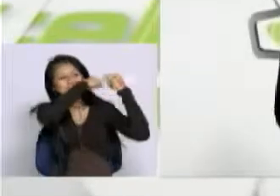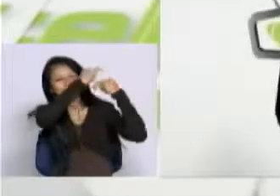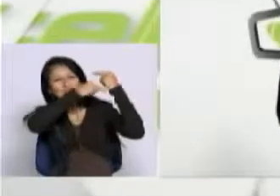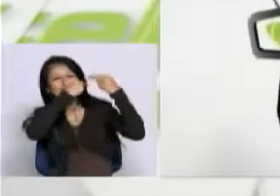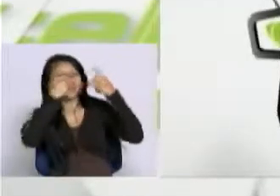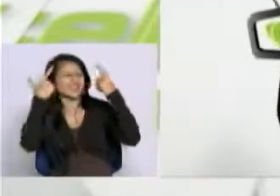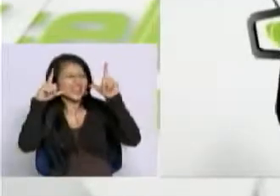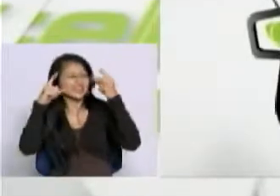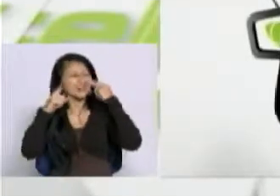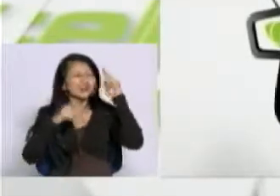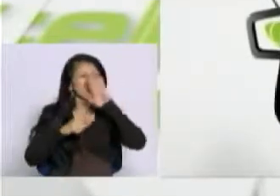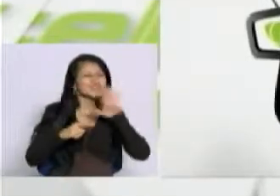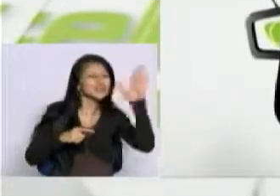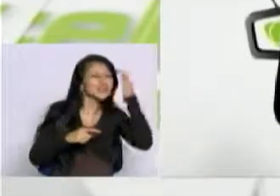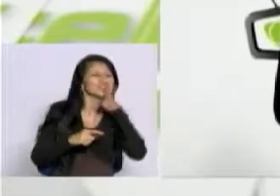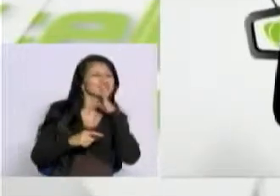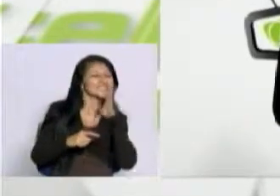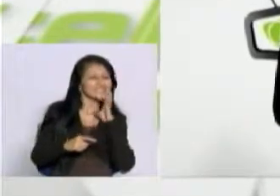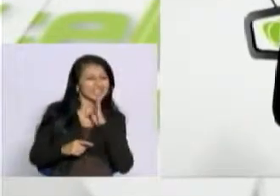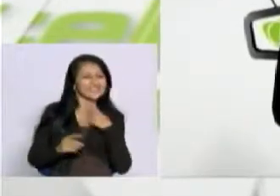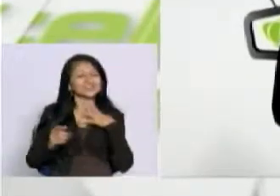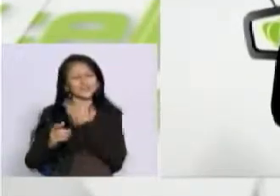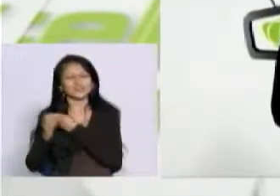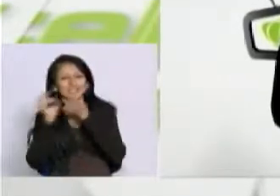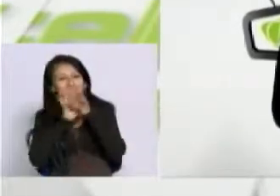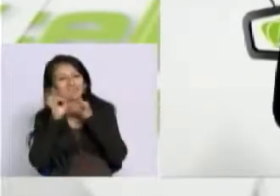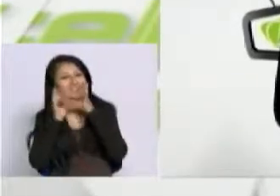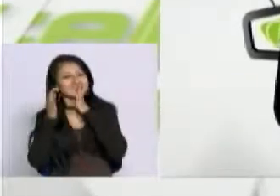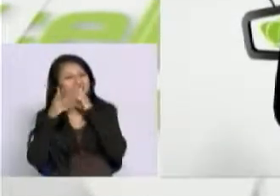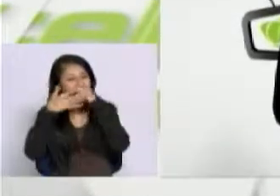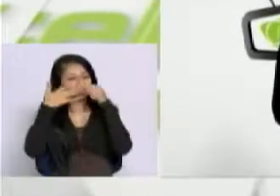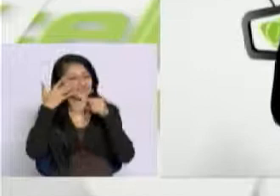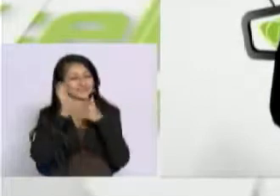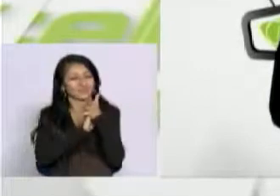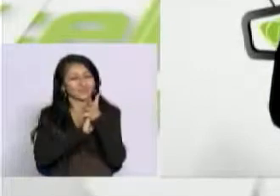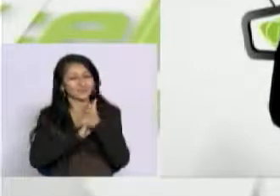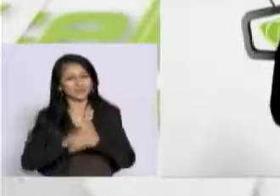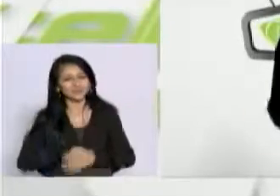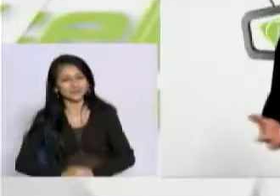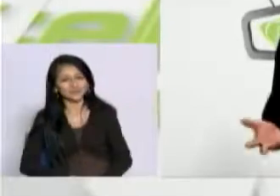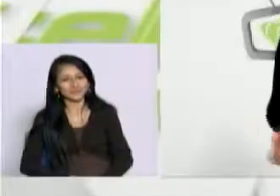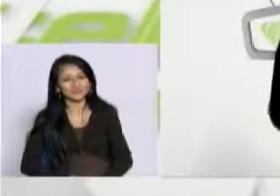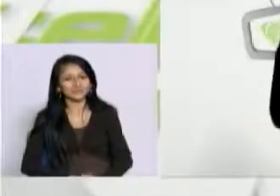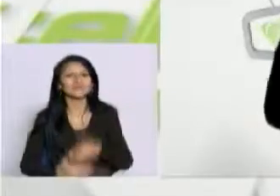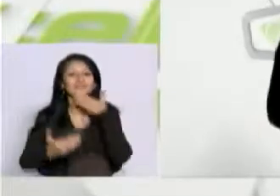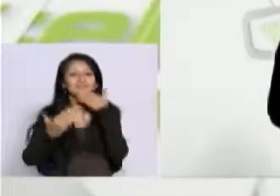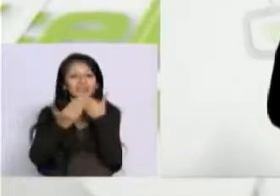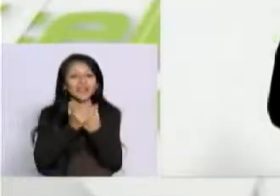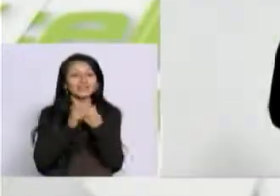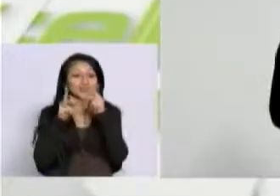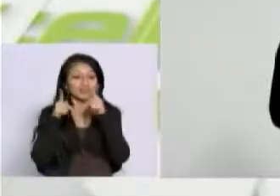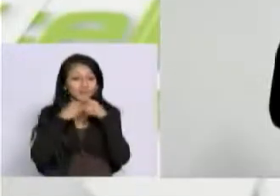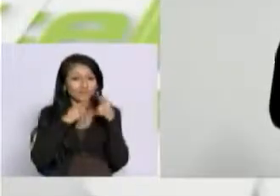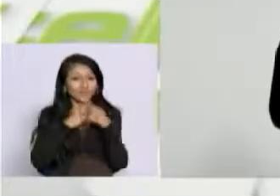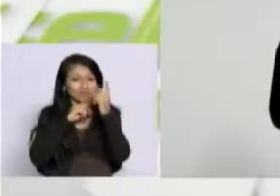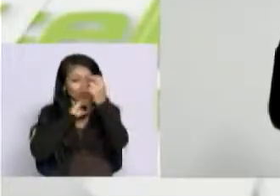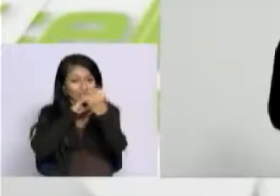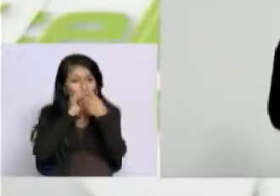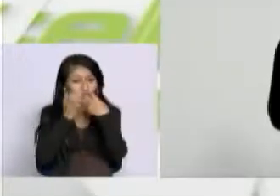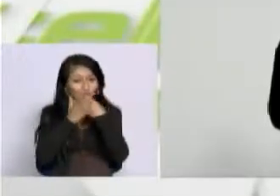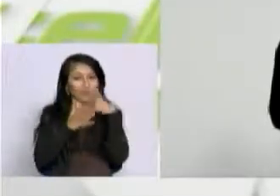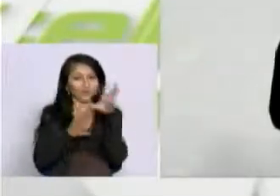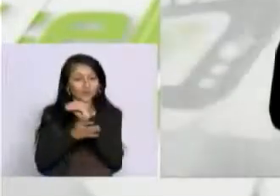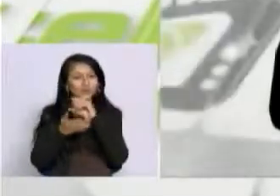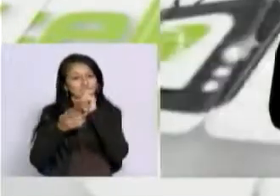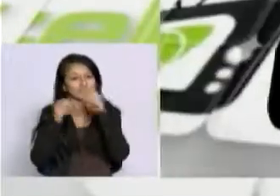la televisión nacional con sus aportes artísticos y periodísticos. Agradecemos los correos electrónicos que ustedes nos hacen llegar